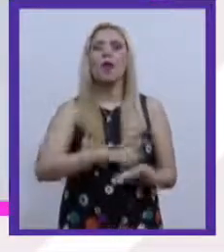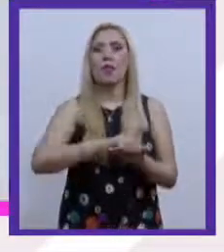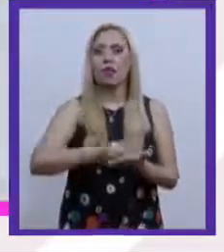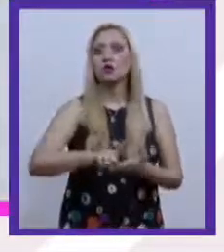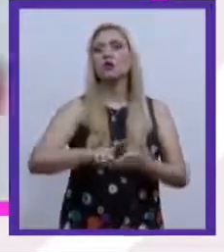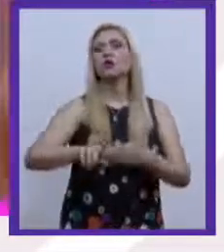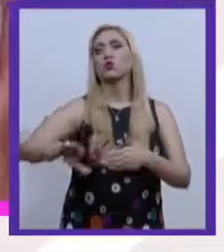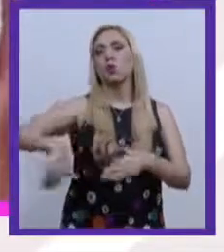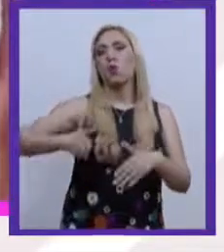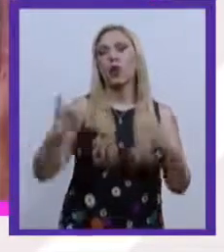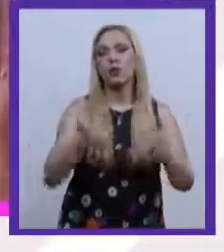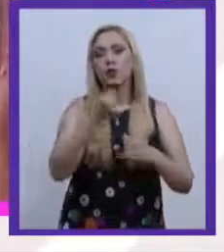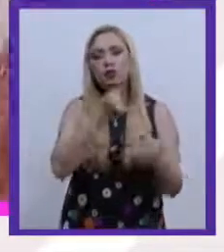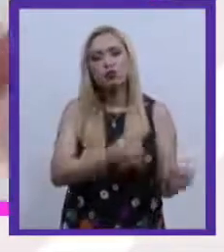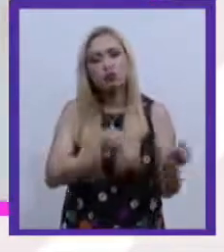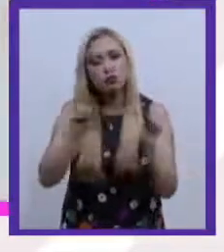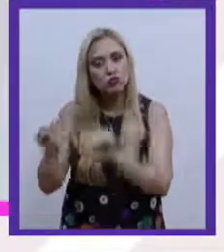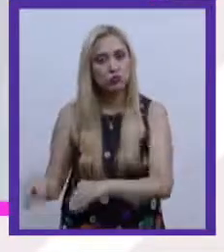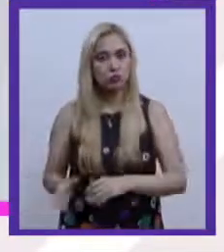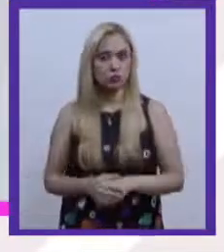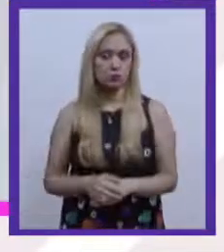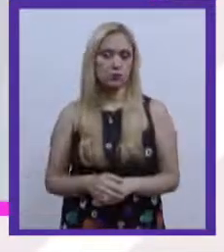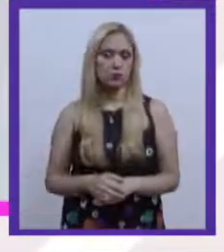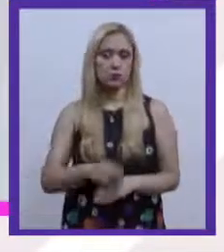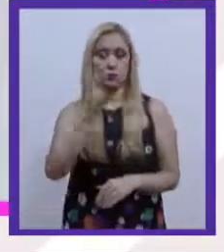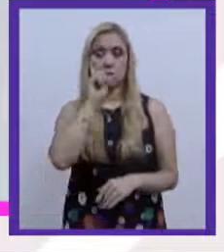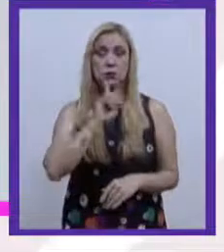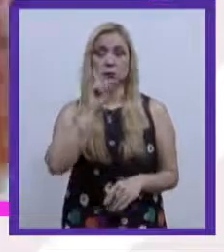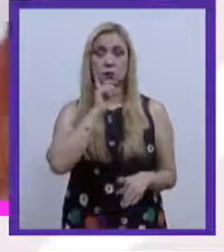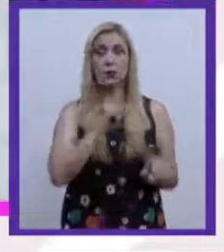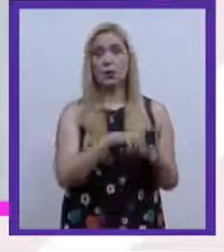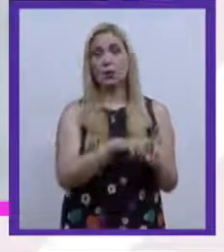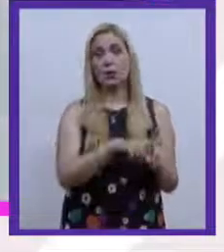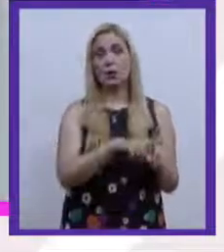a asumir que tienen una mujer las mujeres